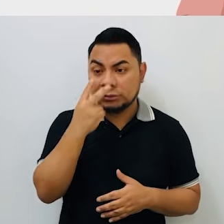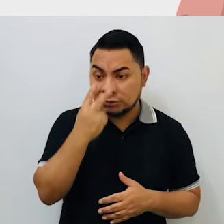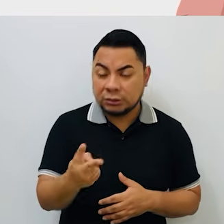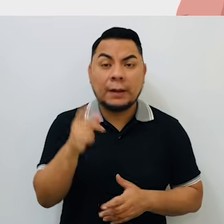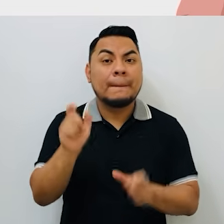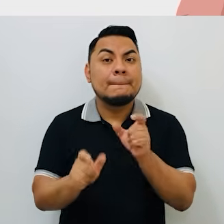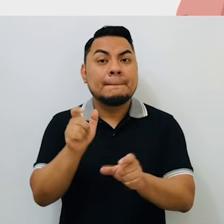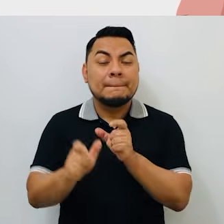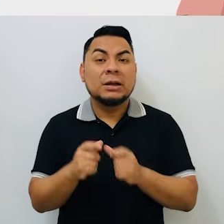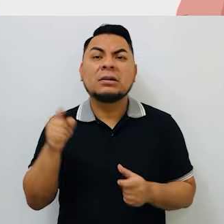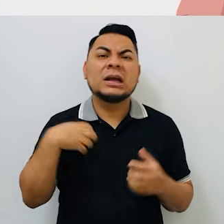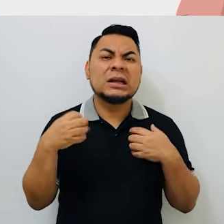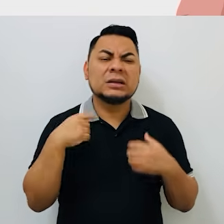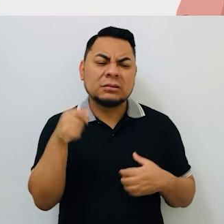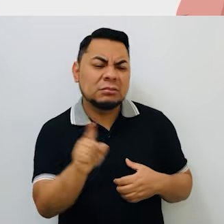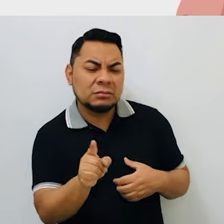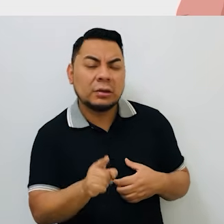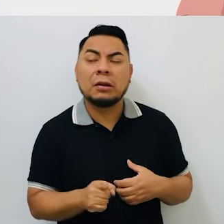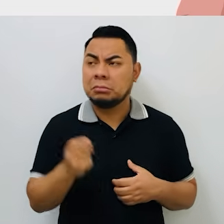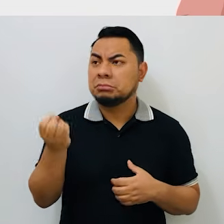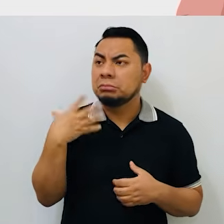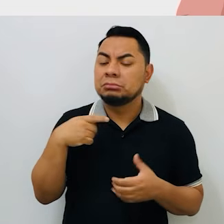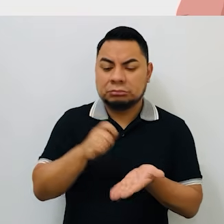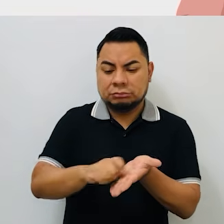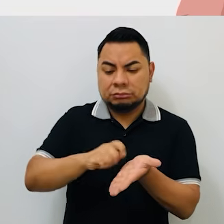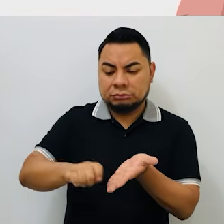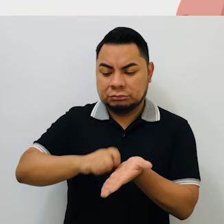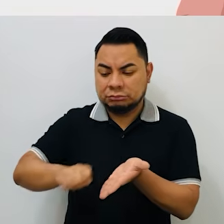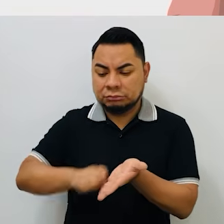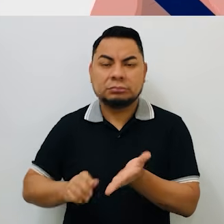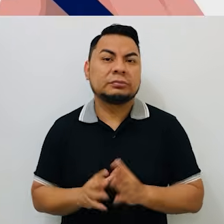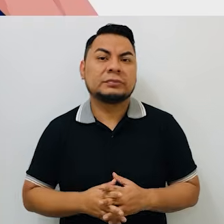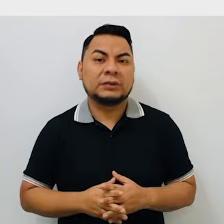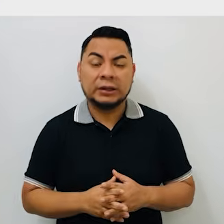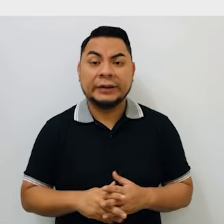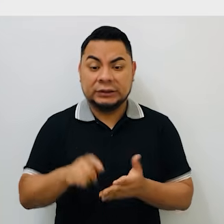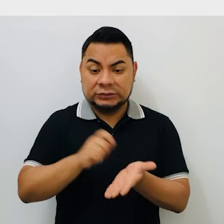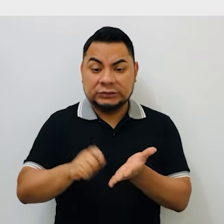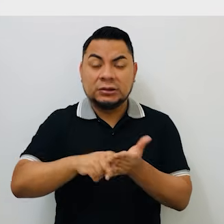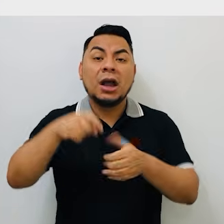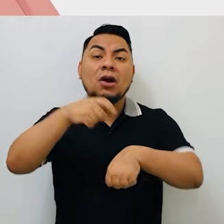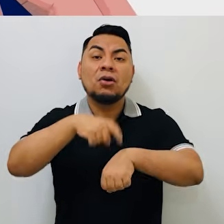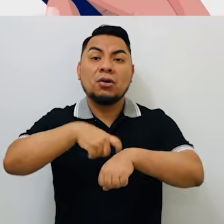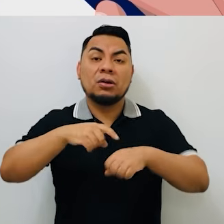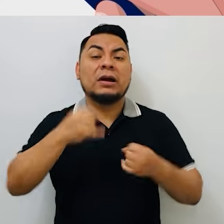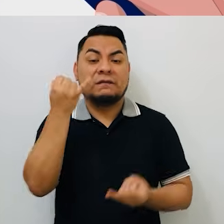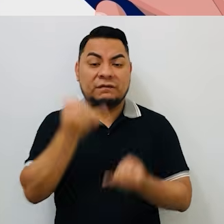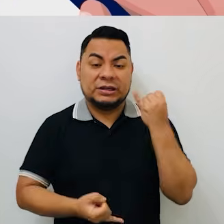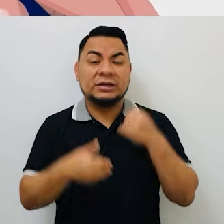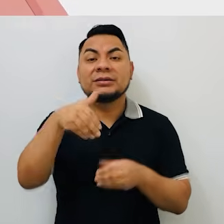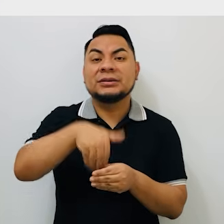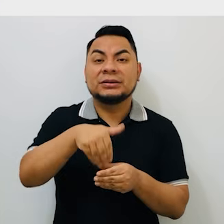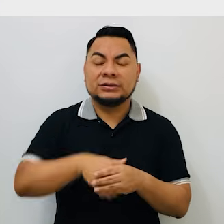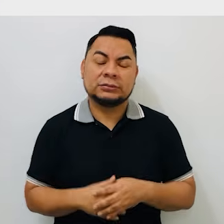hubo observaciones de las personeras y personeros, se las anota en el campo de observaciones. Se escribe la hora del término